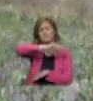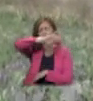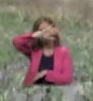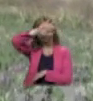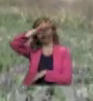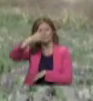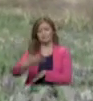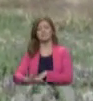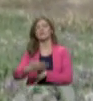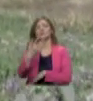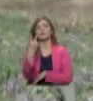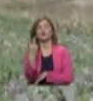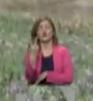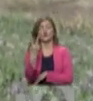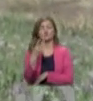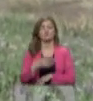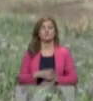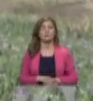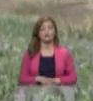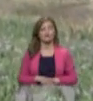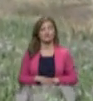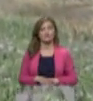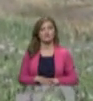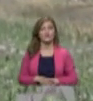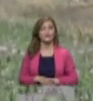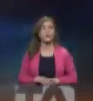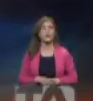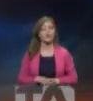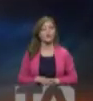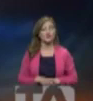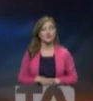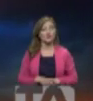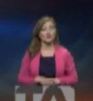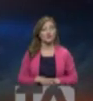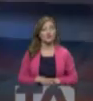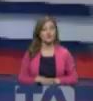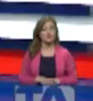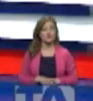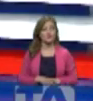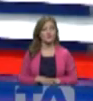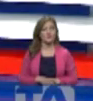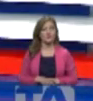y el Carihuairazo. Belén Merizalde, 24 horas.